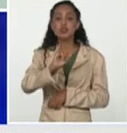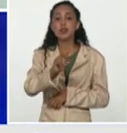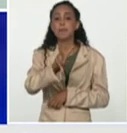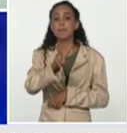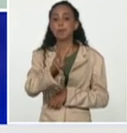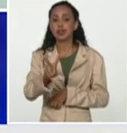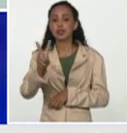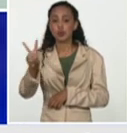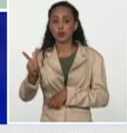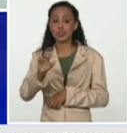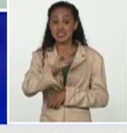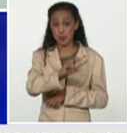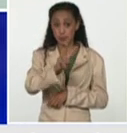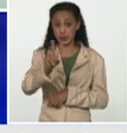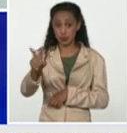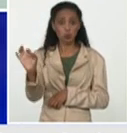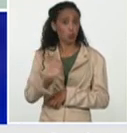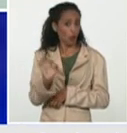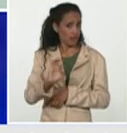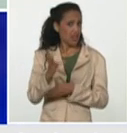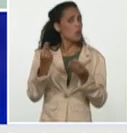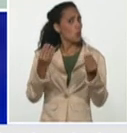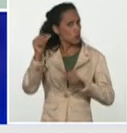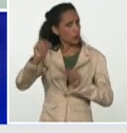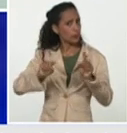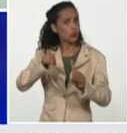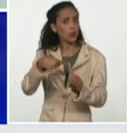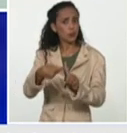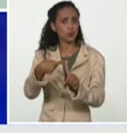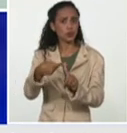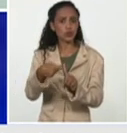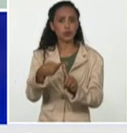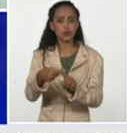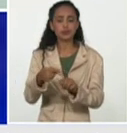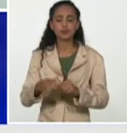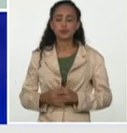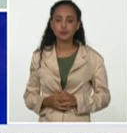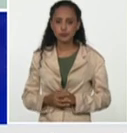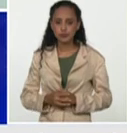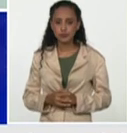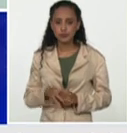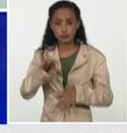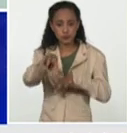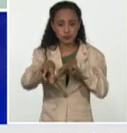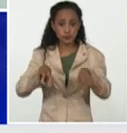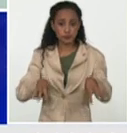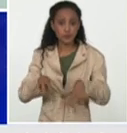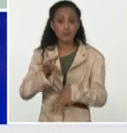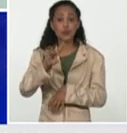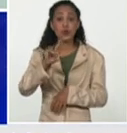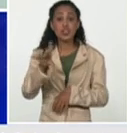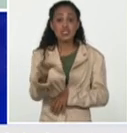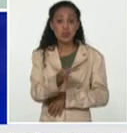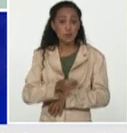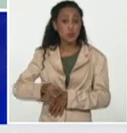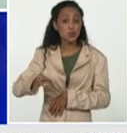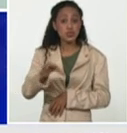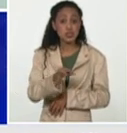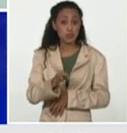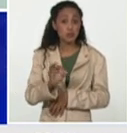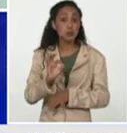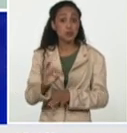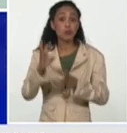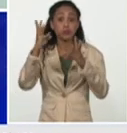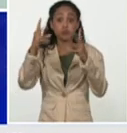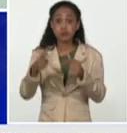622, todavía una cifra muy elevada, además disperso en sus 15 municipios y con cifras